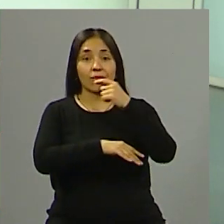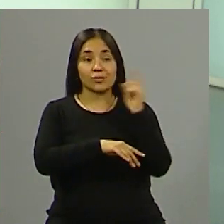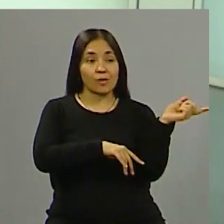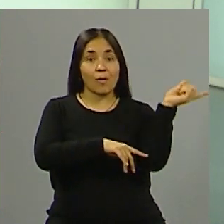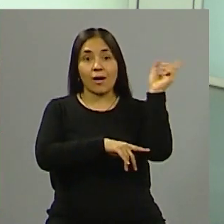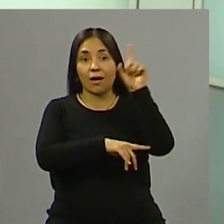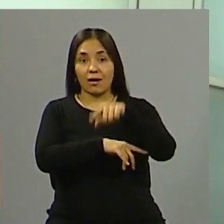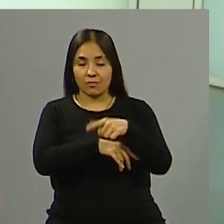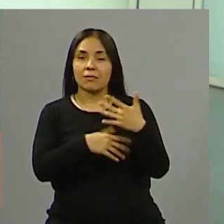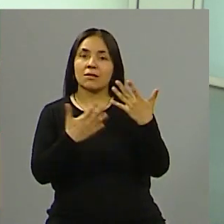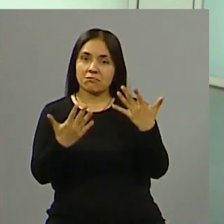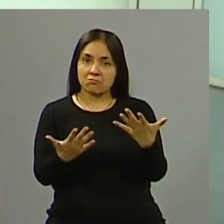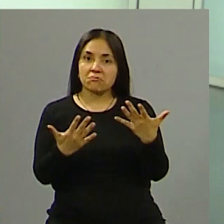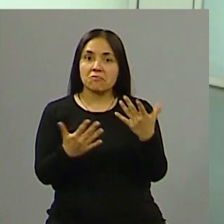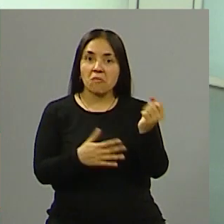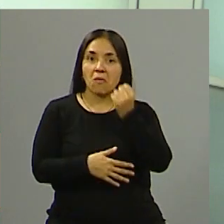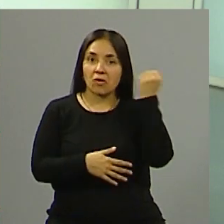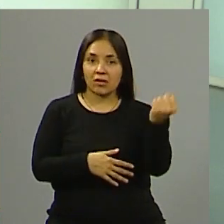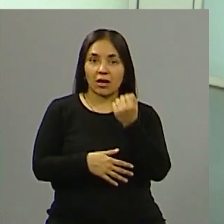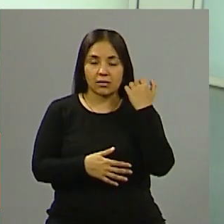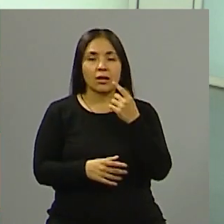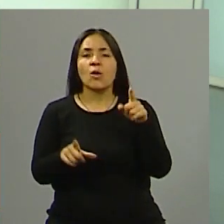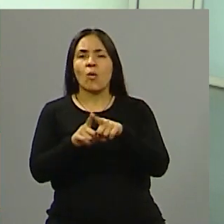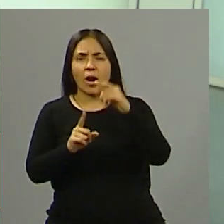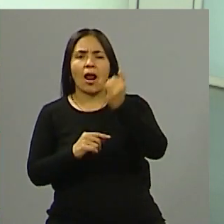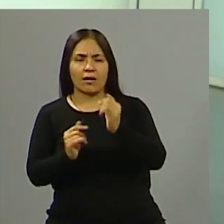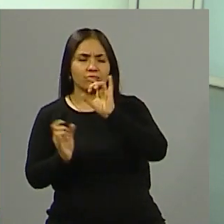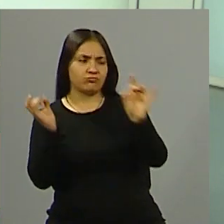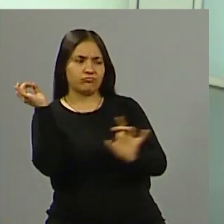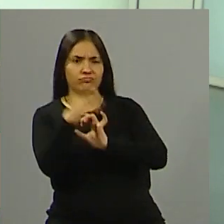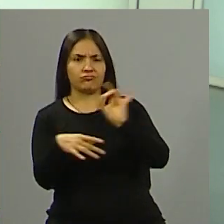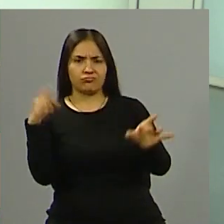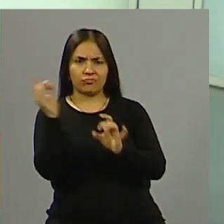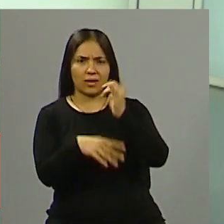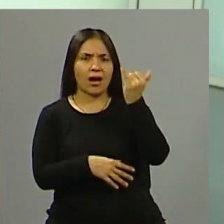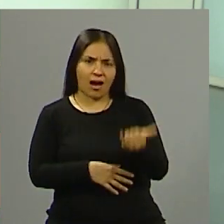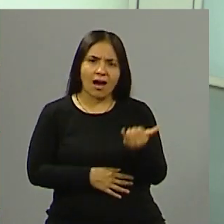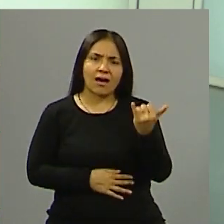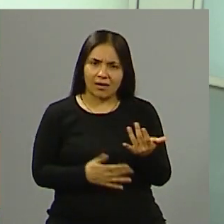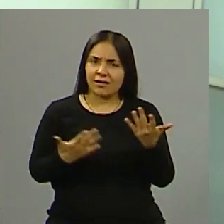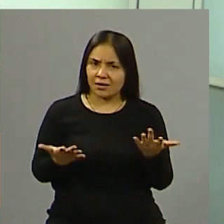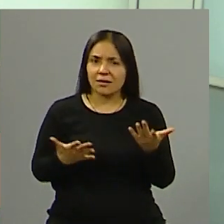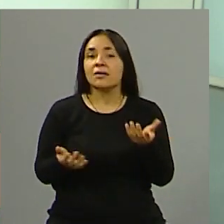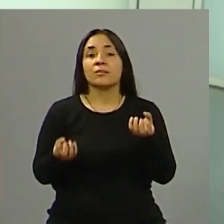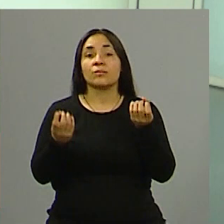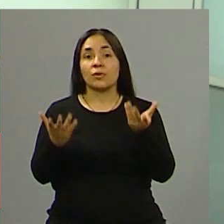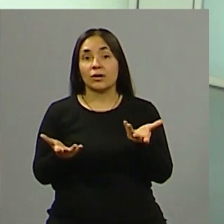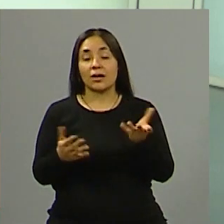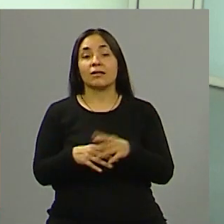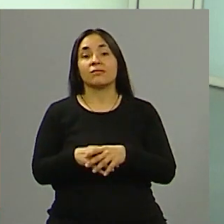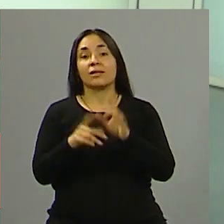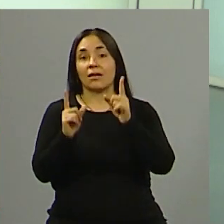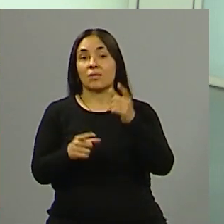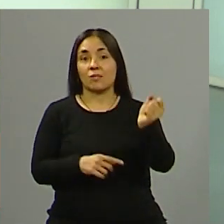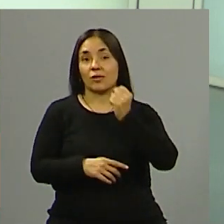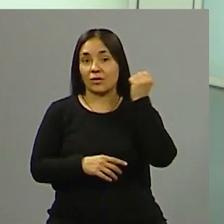Hay críticas, porque no lo vamos a negar, hubo críticas en su momento cuando se anunciaba, sobre todo por los tiempos, pero es también válido decir